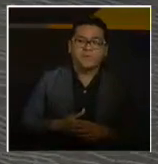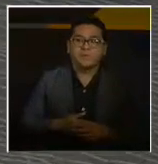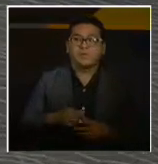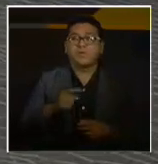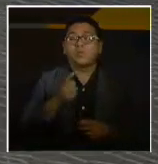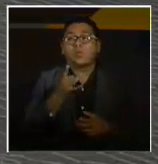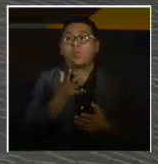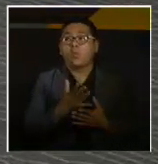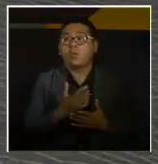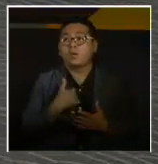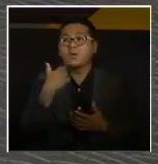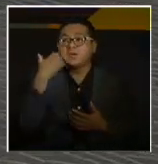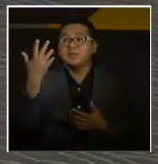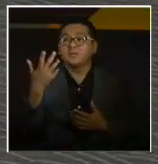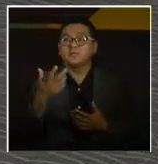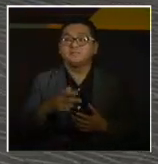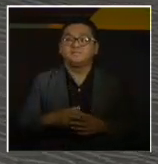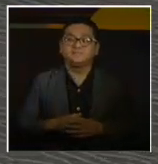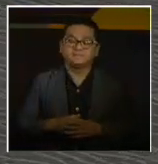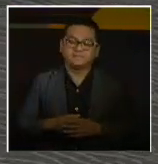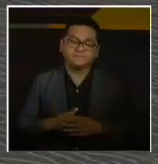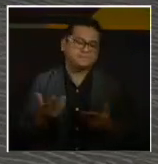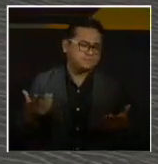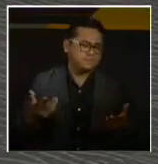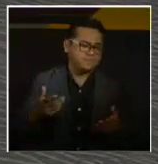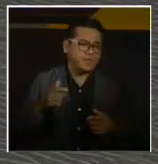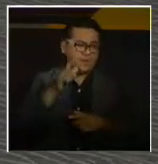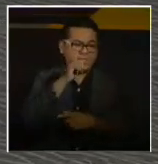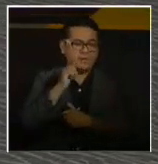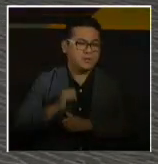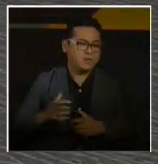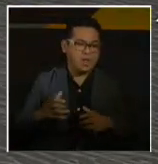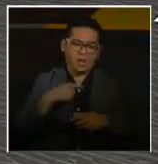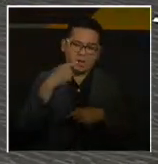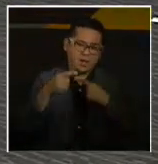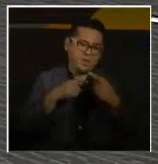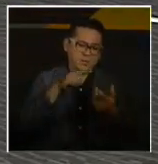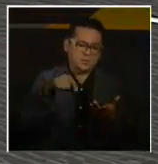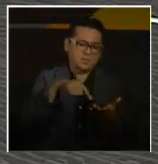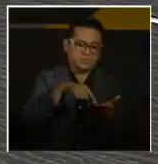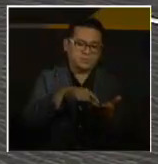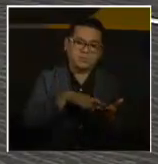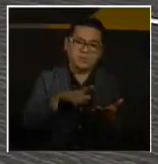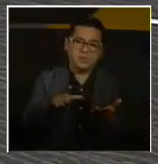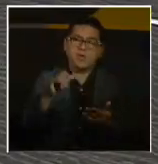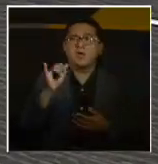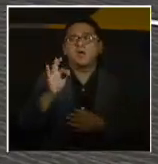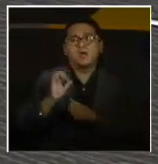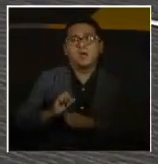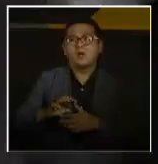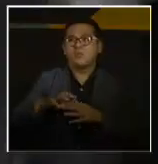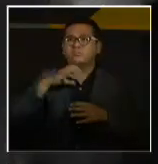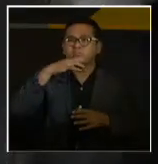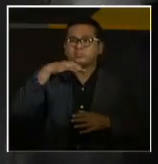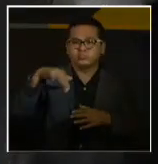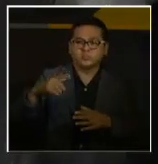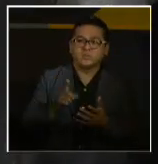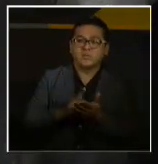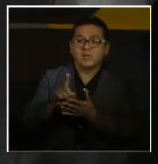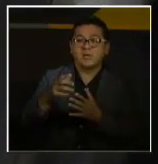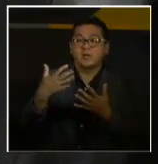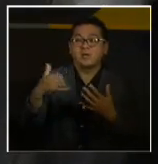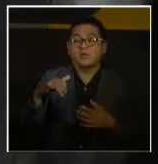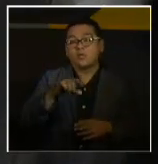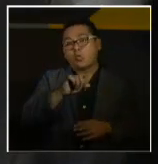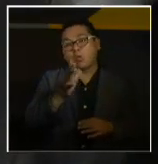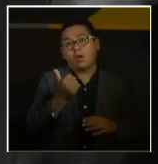solamente, igual la precisión, si esta Fiscalía Social de la que habla es en lugar de la Fiscalía Anticorrupción que establece el sistema estatal